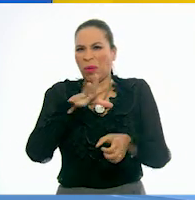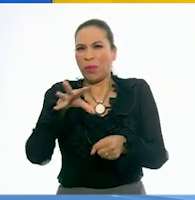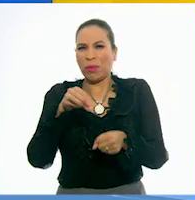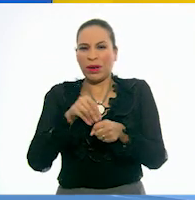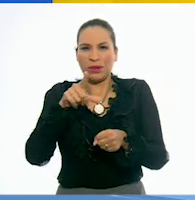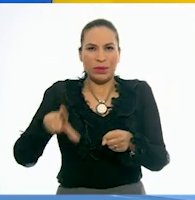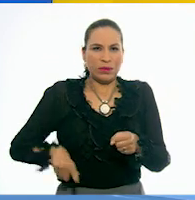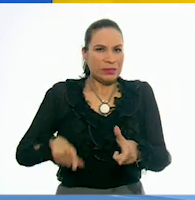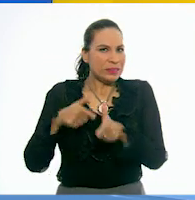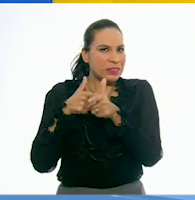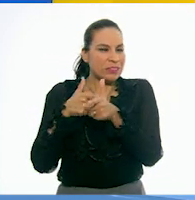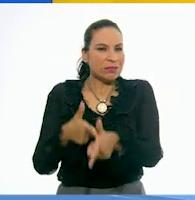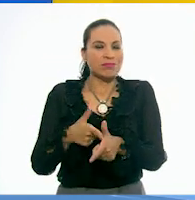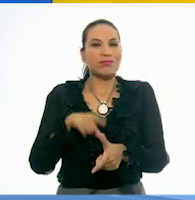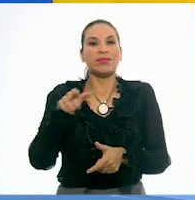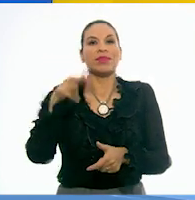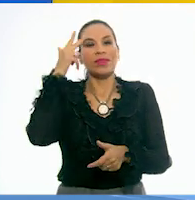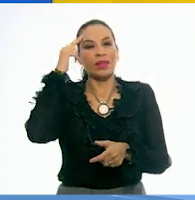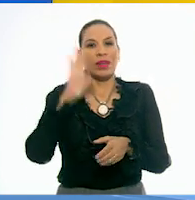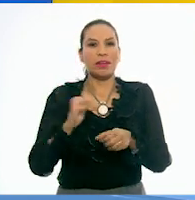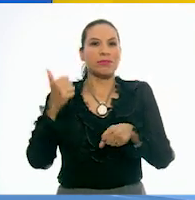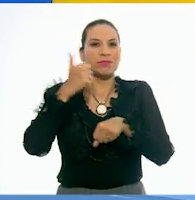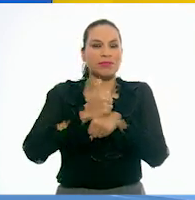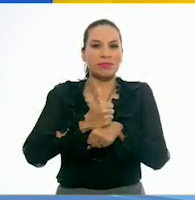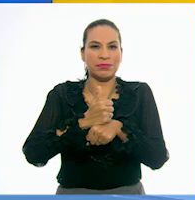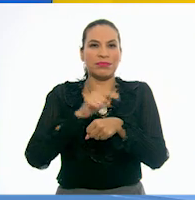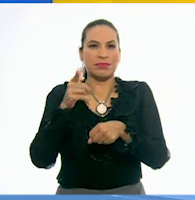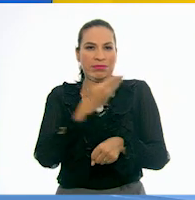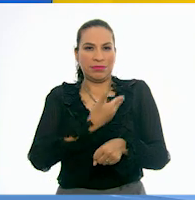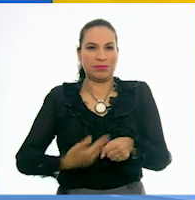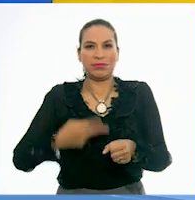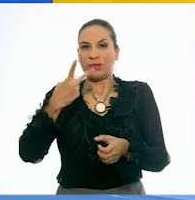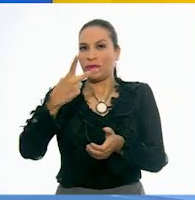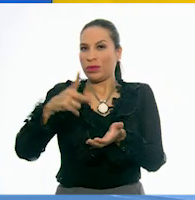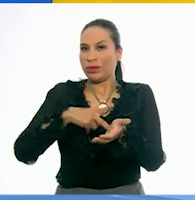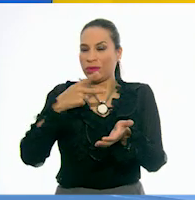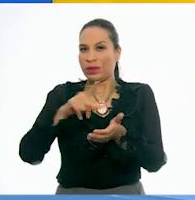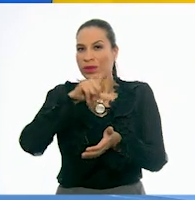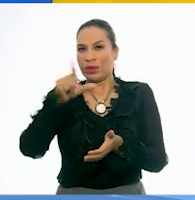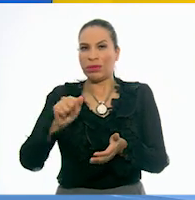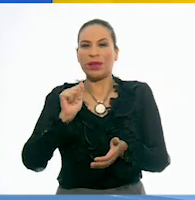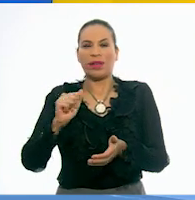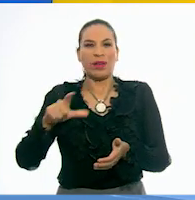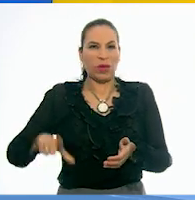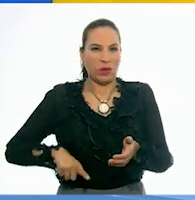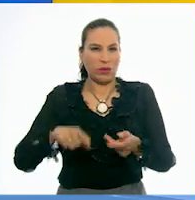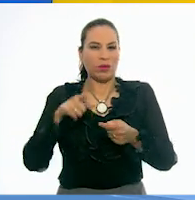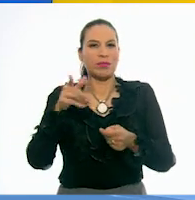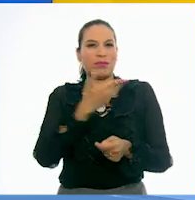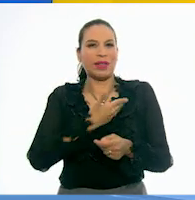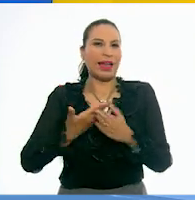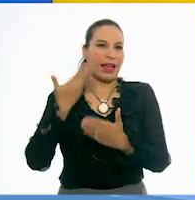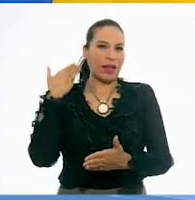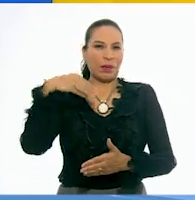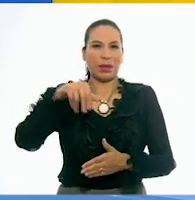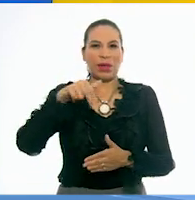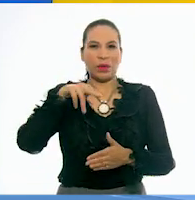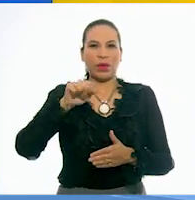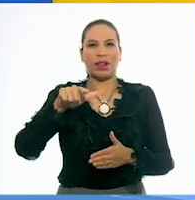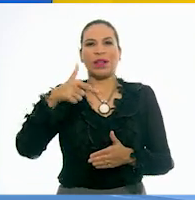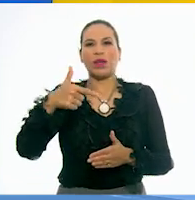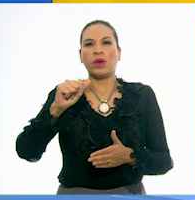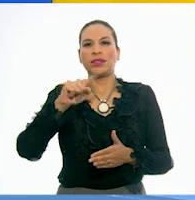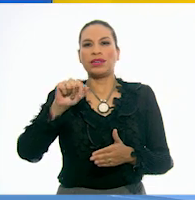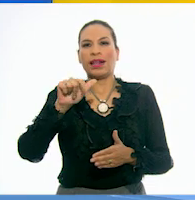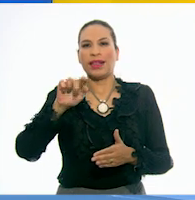porfirista comenzó a partir de que Díaz obtuvo la presidencia por segunda vez, después del gobierno de Manuel González. Para mantenerse en el poder,